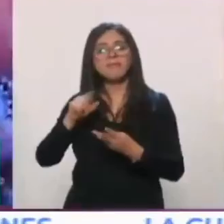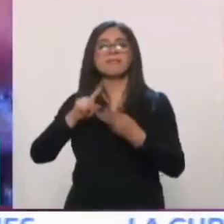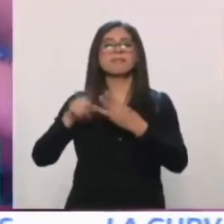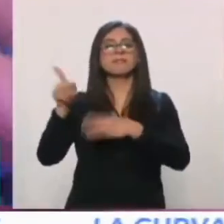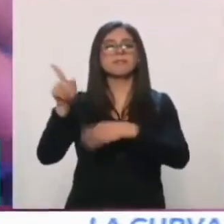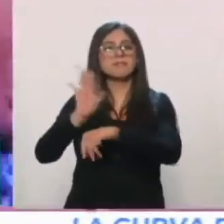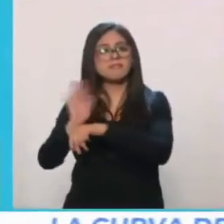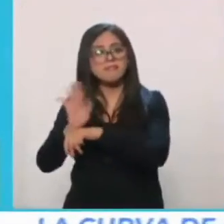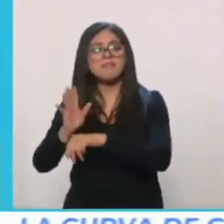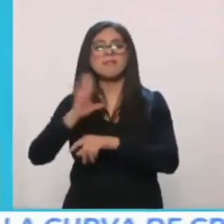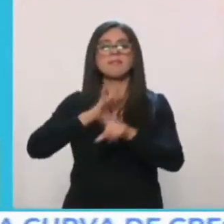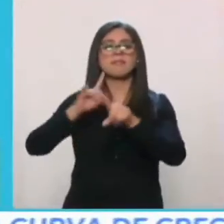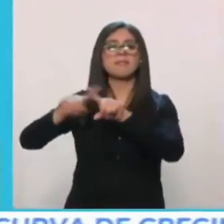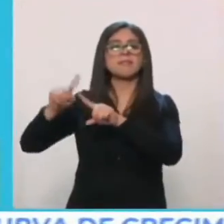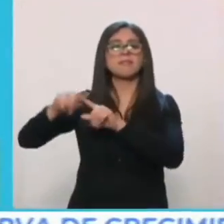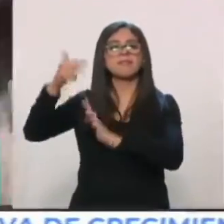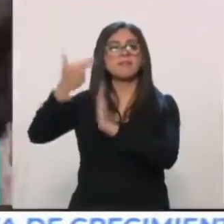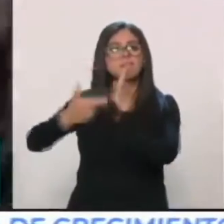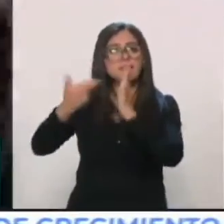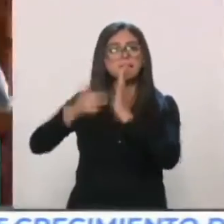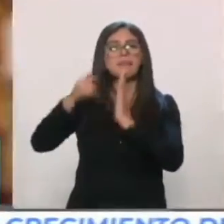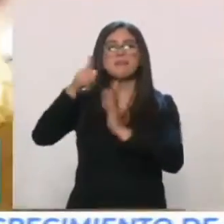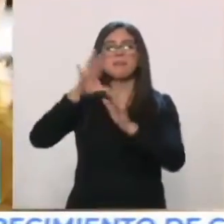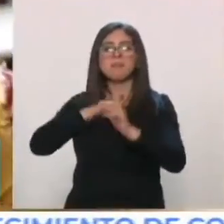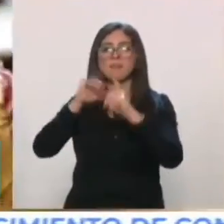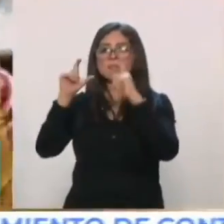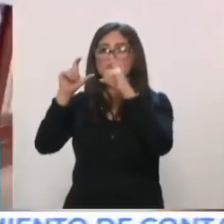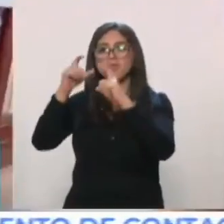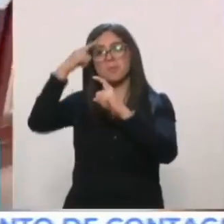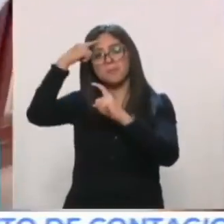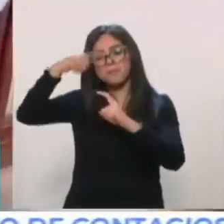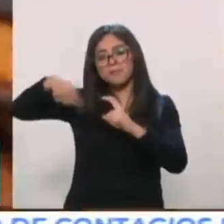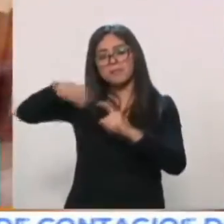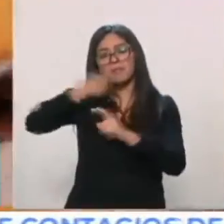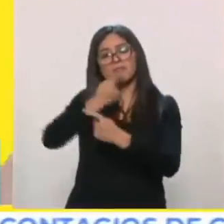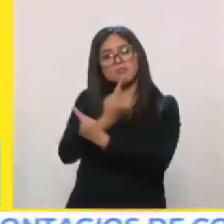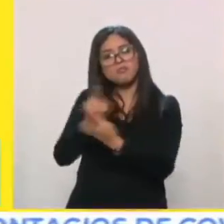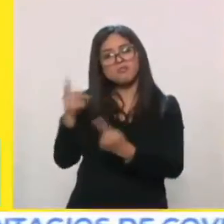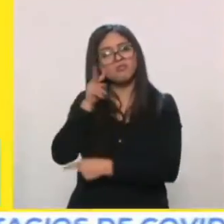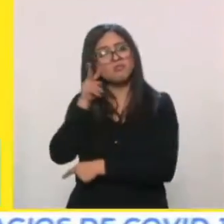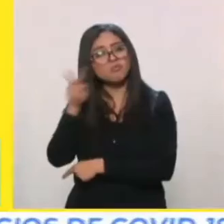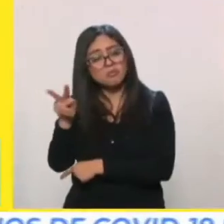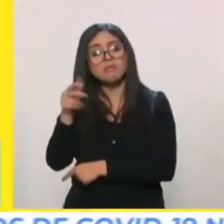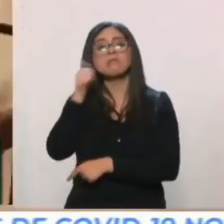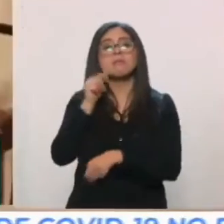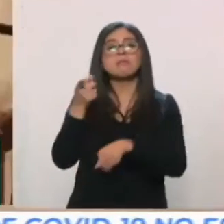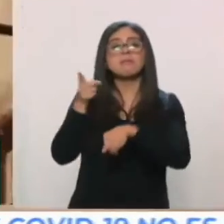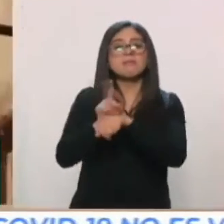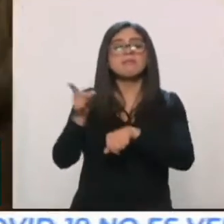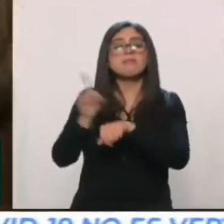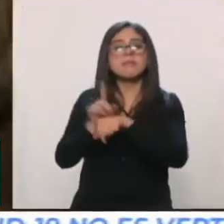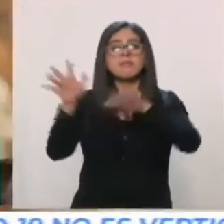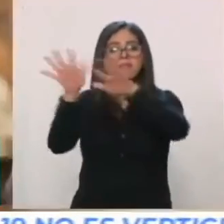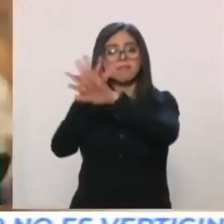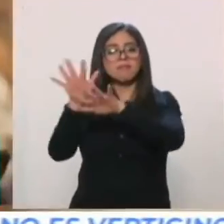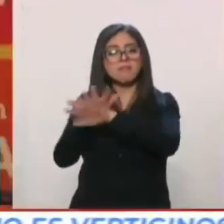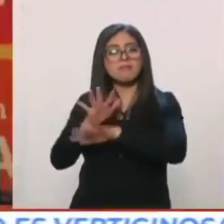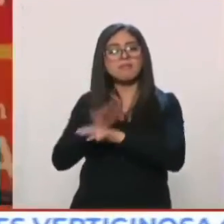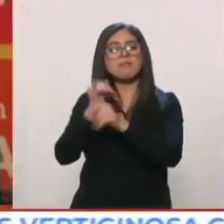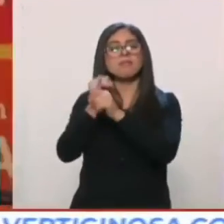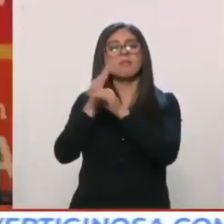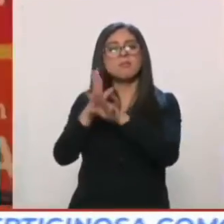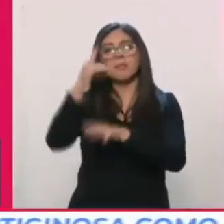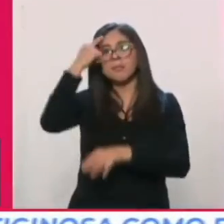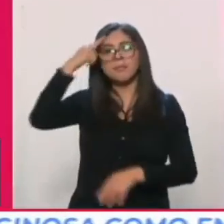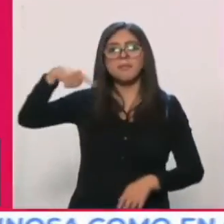distintos talleres, hay una sección para los más chicos, en fin. Todos los días renovamos una programación que busca acompañar a las personas a través de la